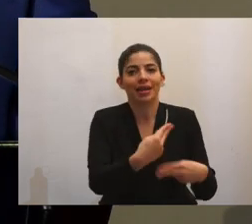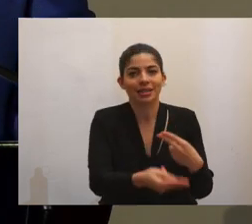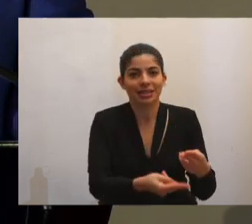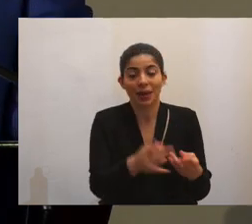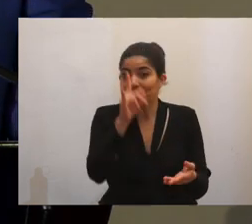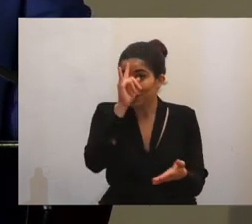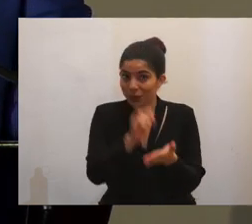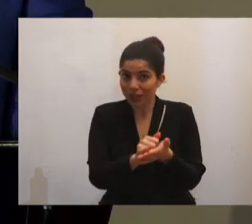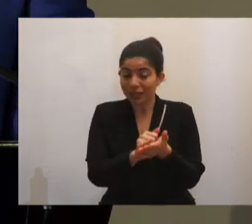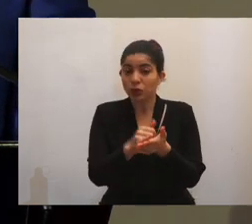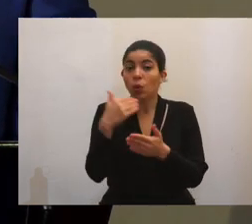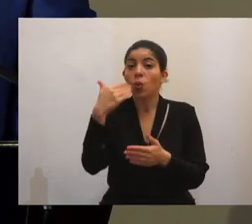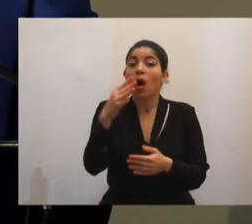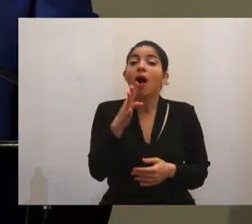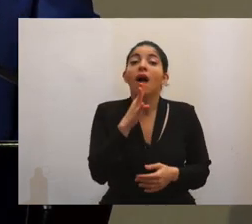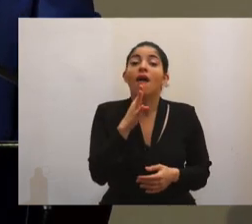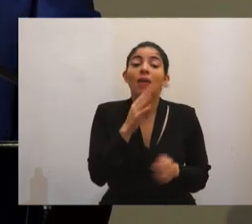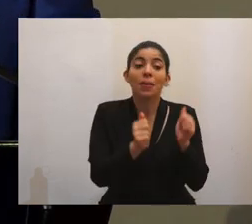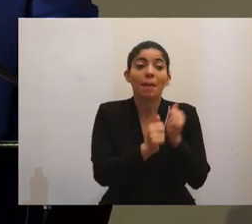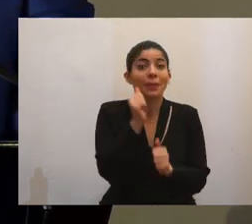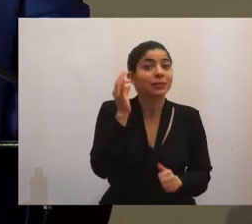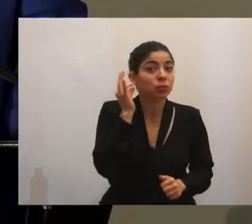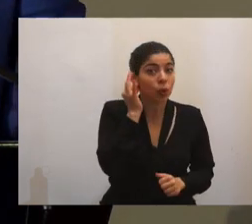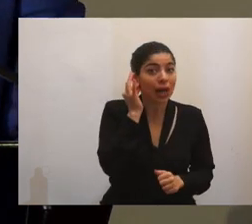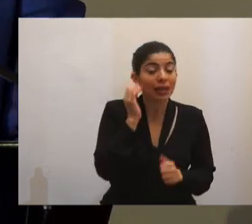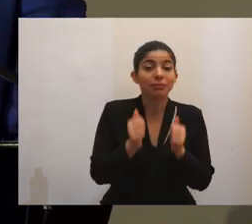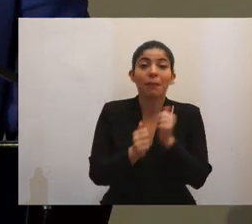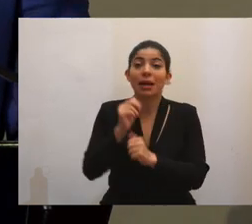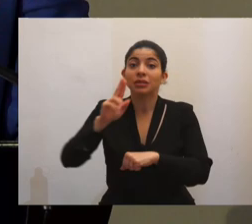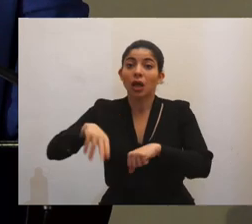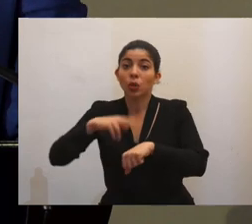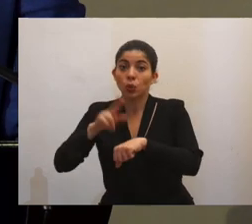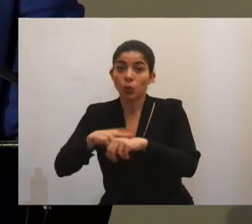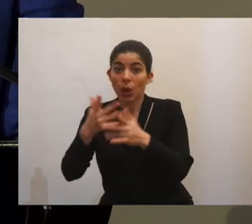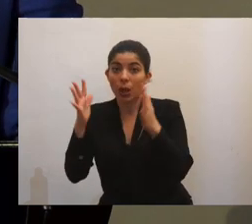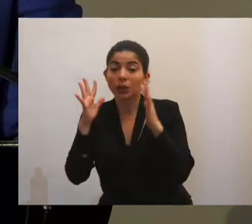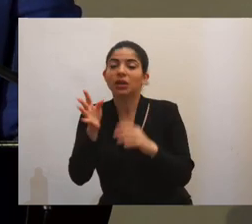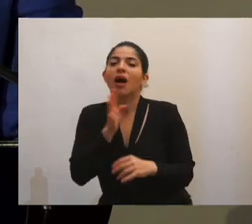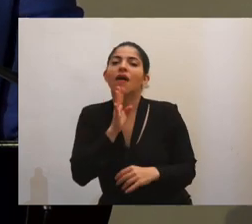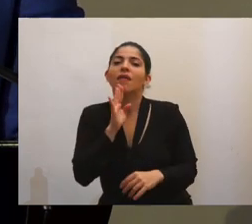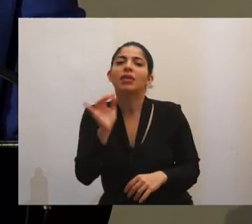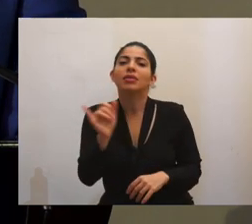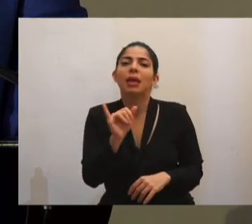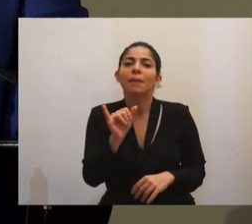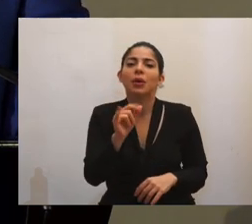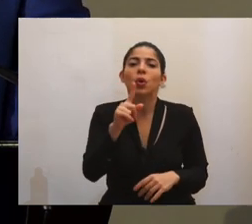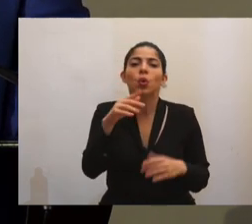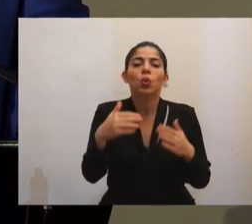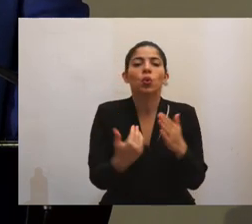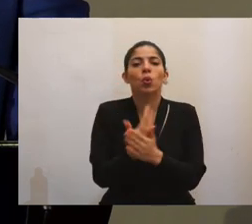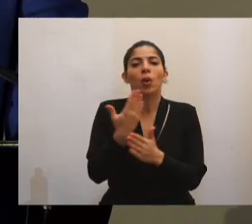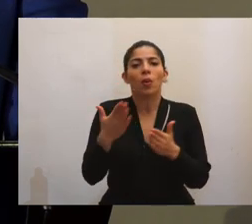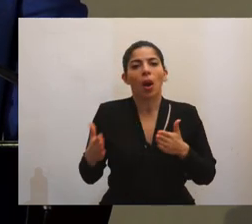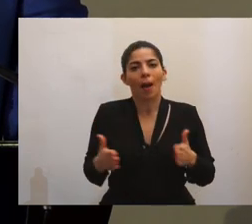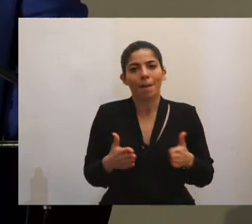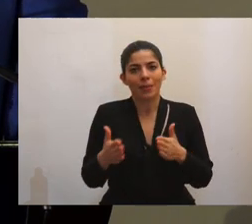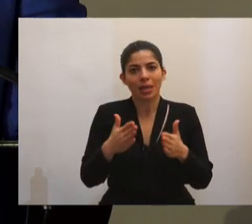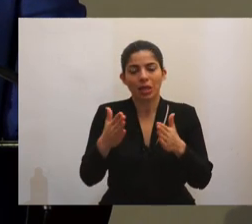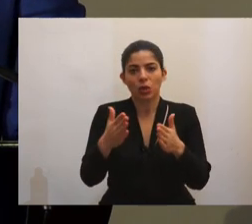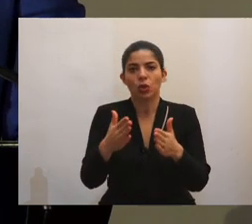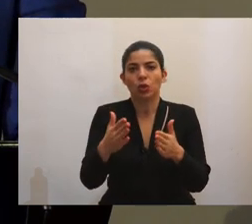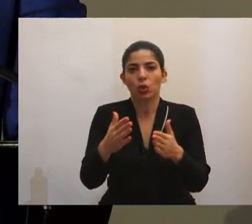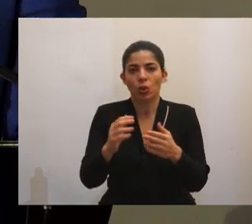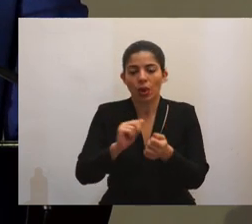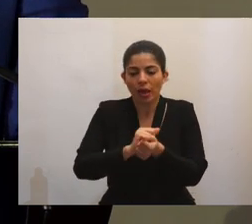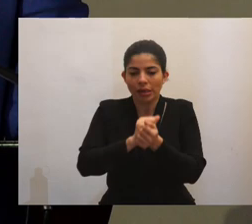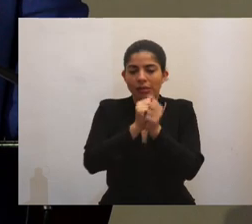ese sentido, cuando hablamos de más mujeres, más natura, estamos hablando también de una nueva ruta de